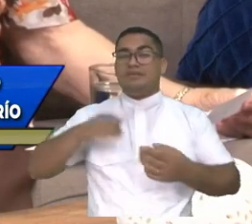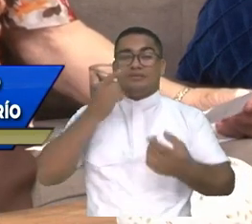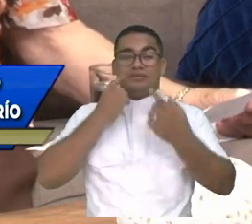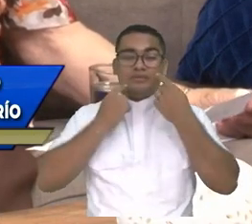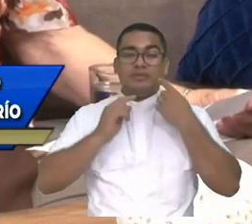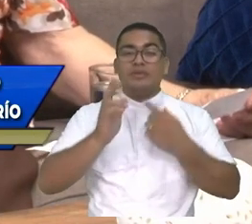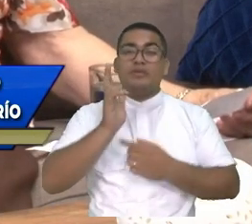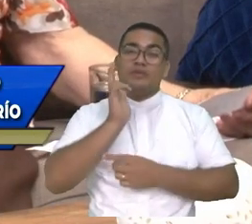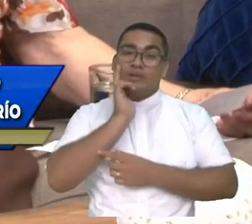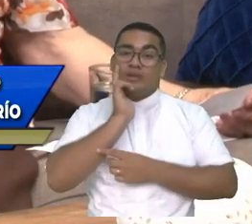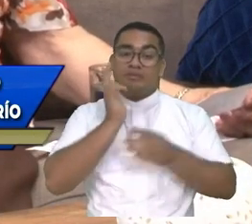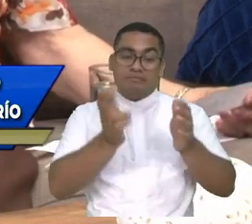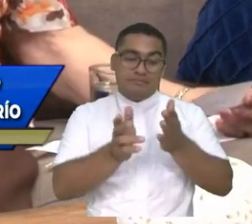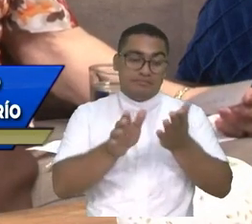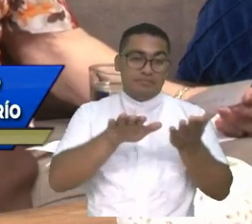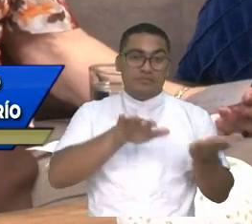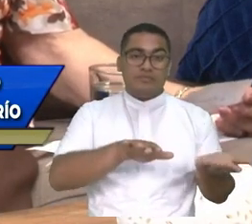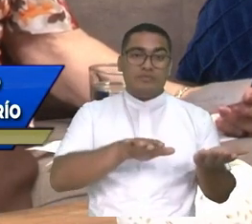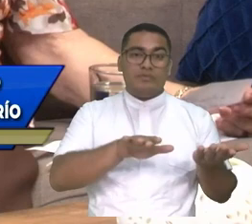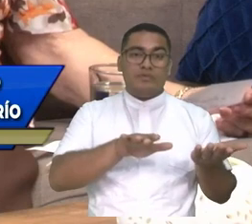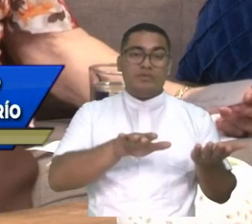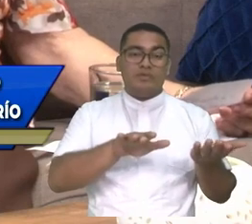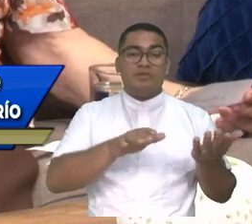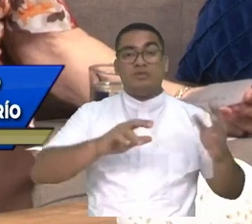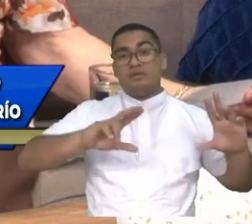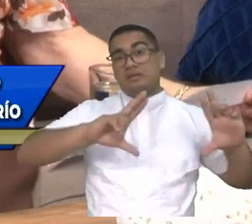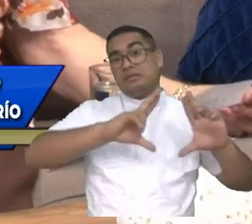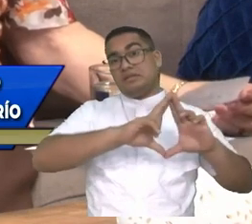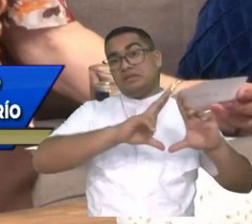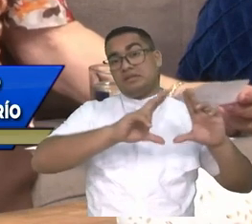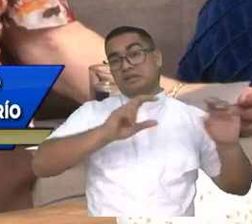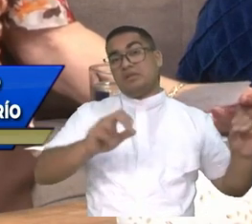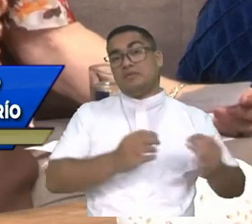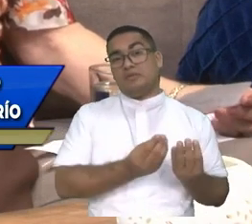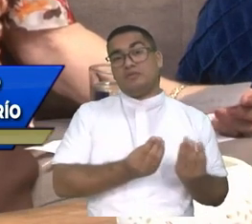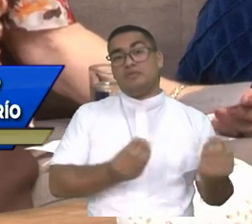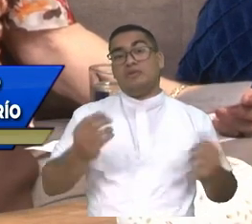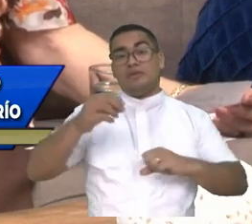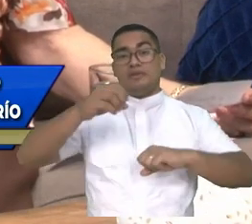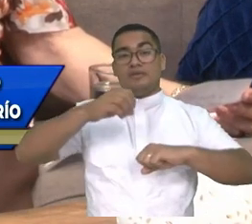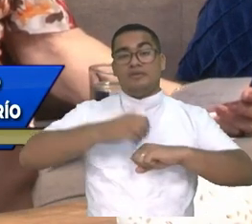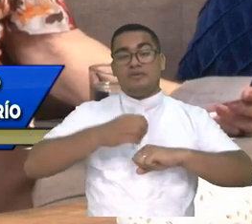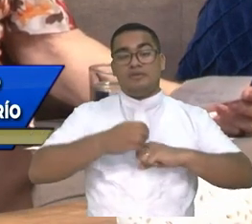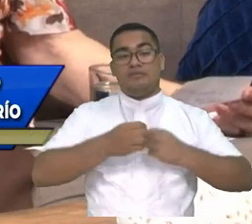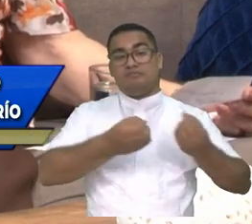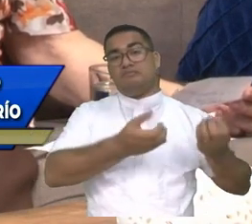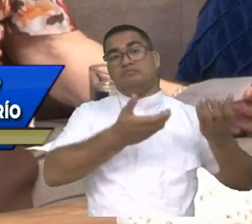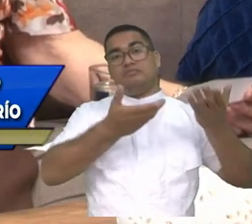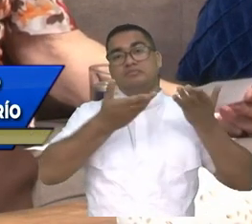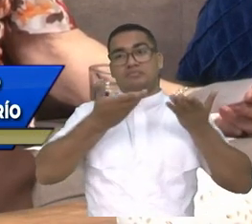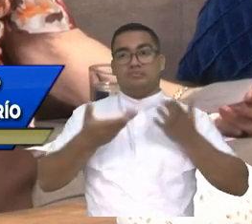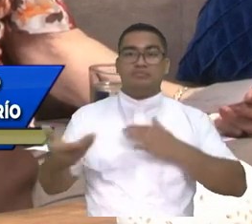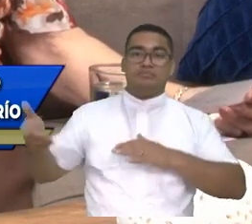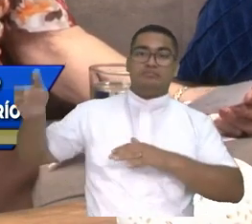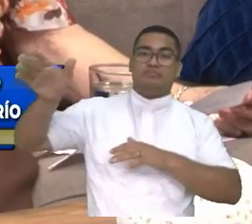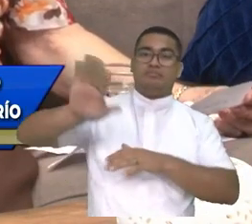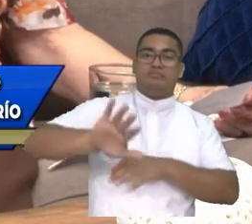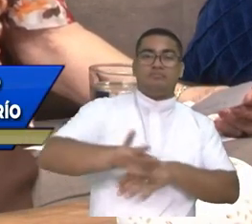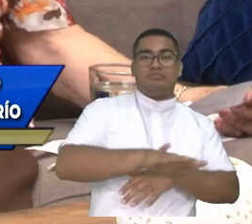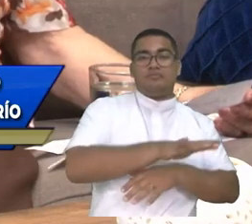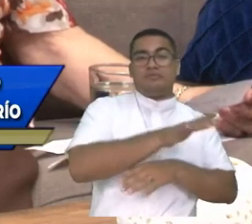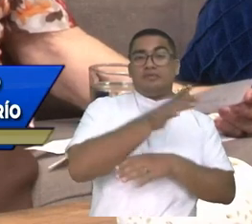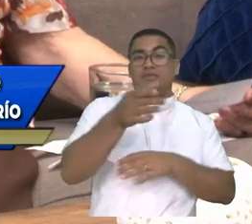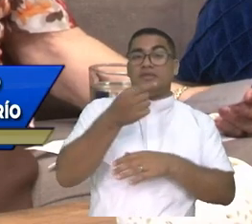Rubén Darío ha muerto. En su tierra de oro, esta nueva nos vino a través de la mar.